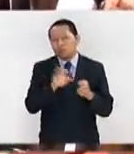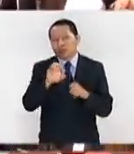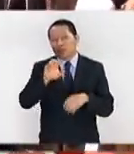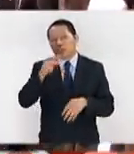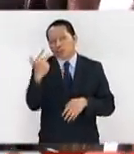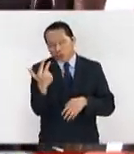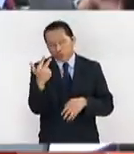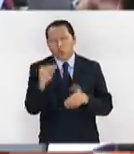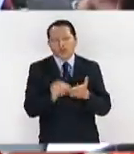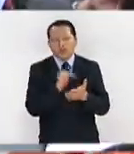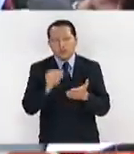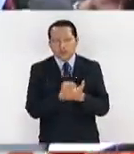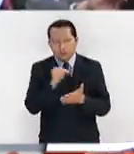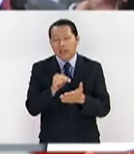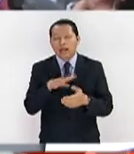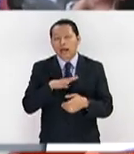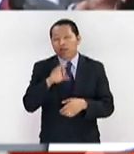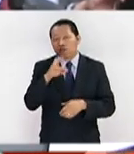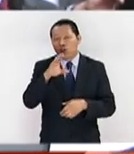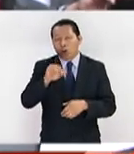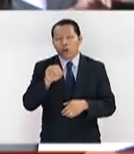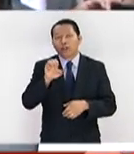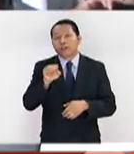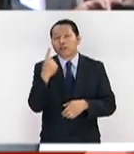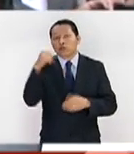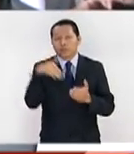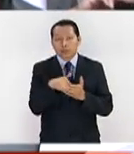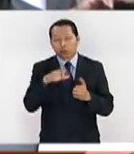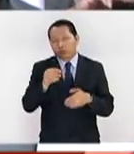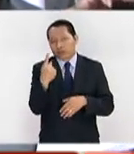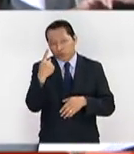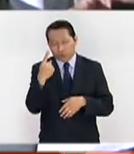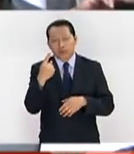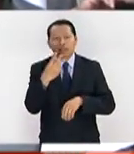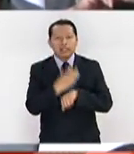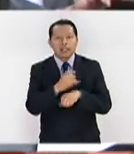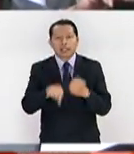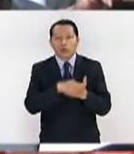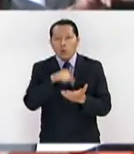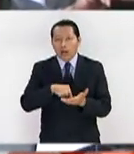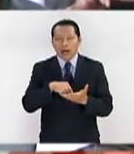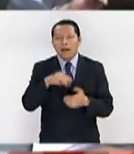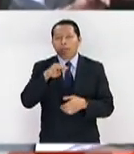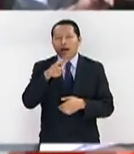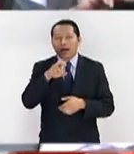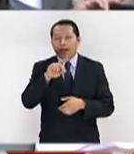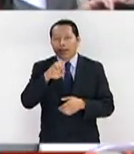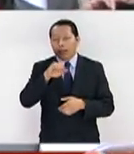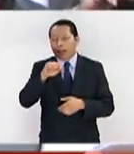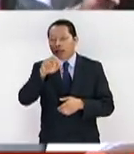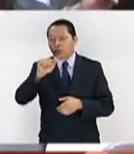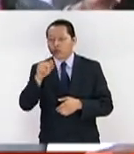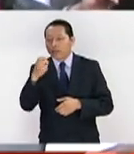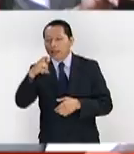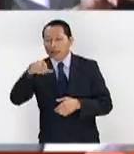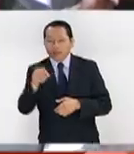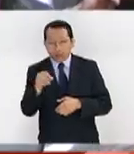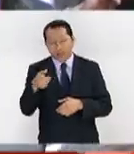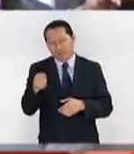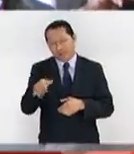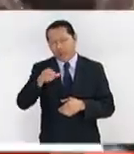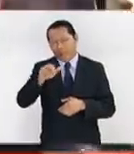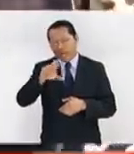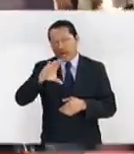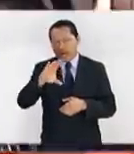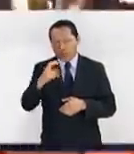65.908 firmas. Le sigue el Bronco con 61.091. En tercer lugar está María de Jesús Patricio, conocida como Marichuy,